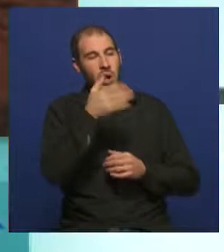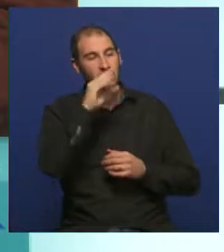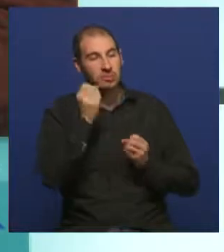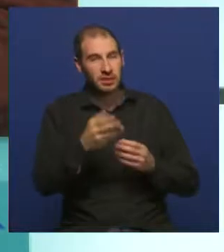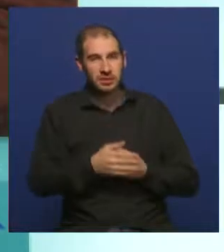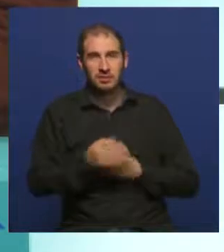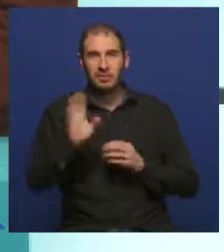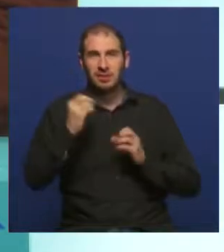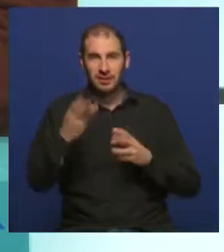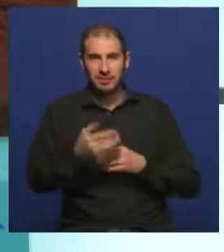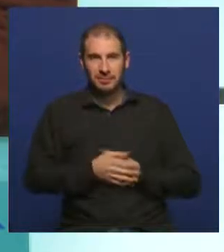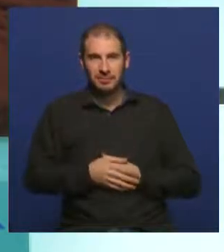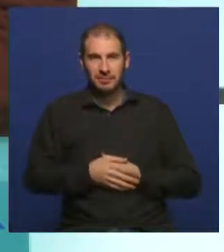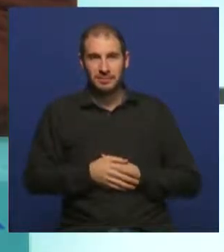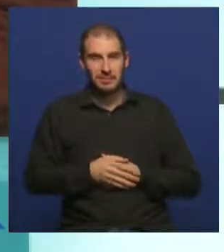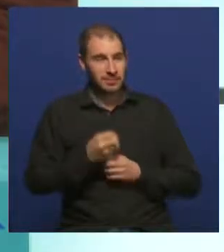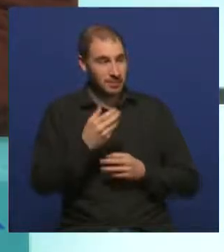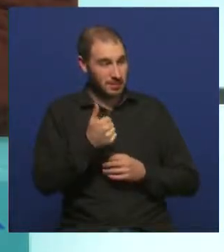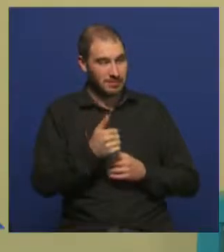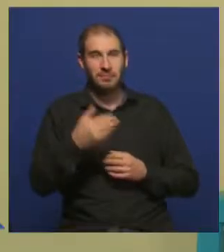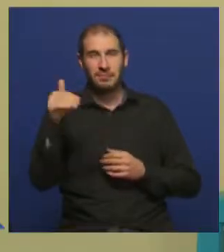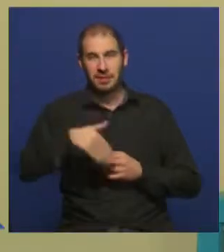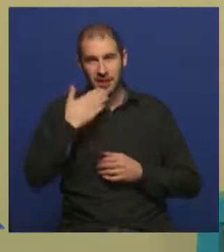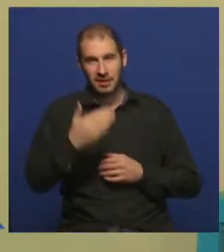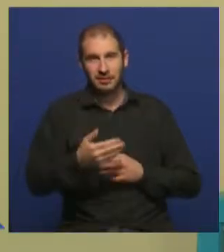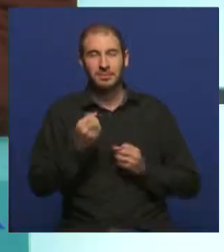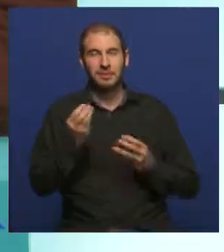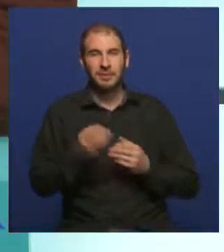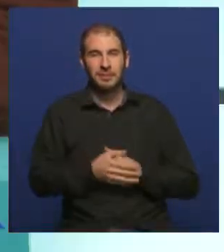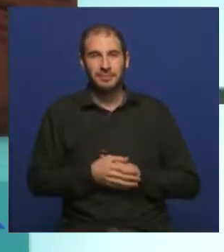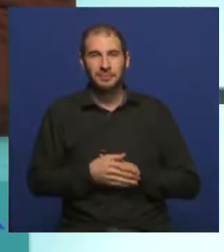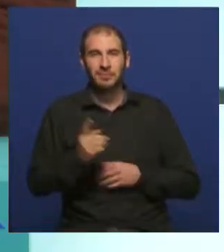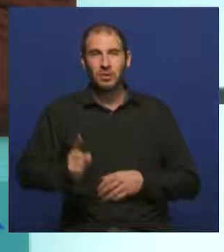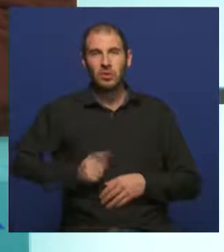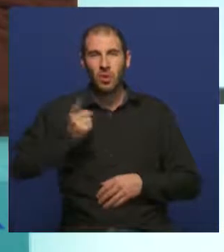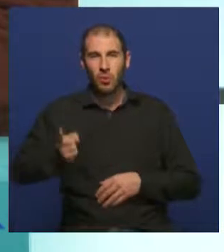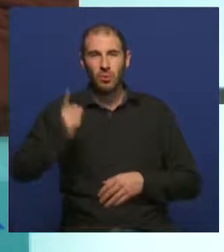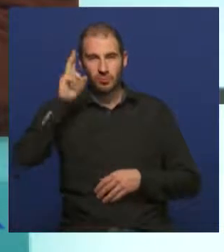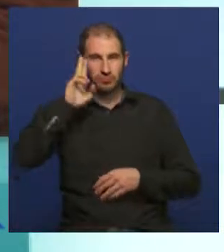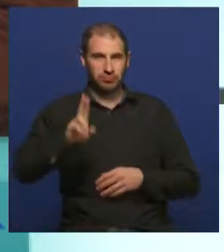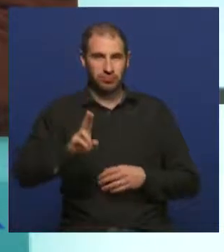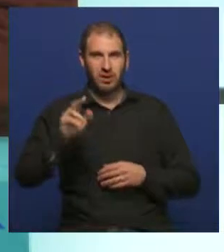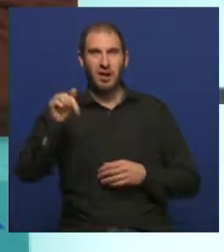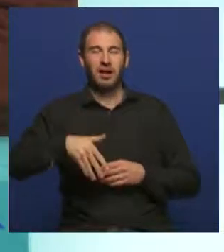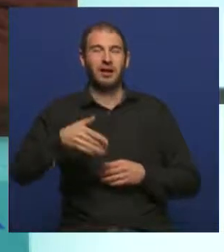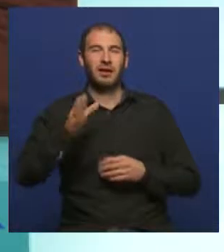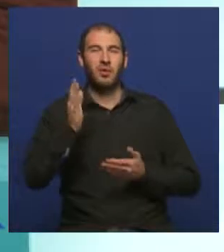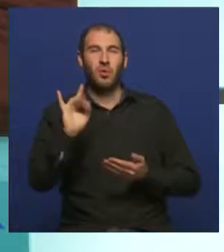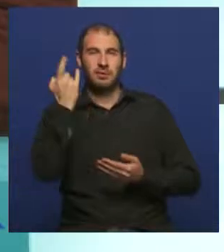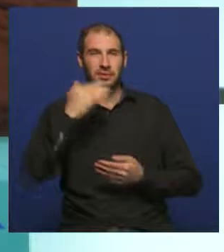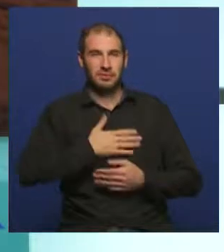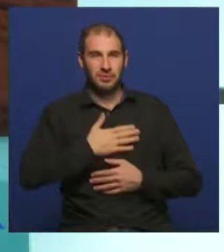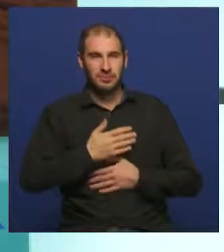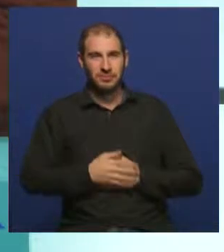andás? ¿Qué tal? ¿Cómo estamos? Muy bien, ¿y vos? Gracias por venir. Muy bien, muy bien. Un orgullo, un honor estar acá en nuestra casa, ¿no?